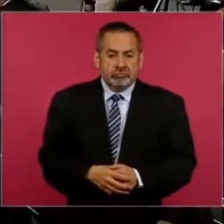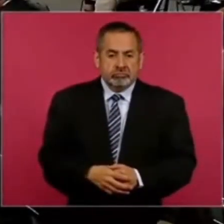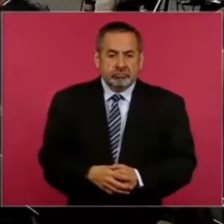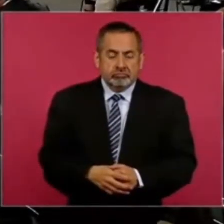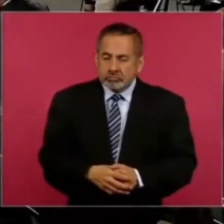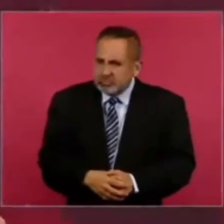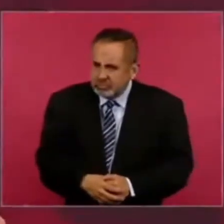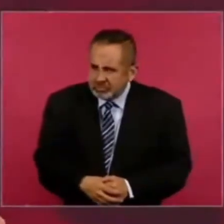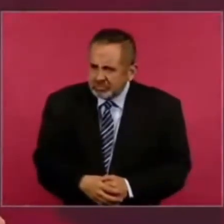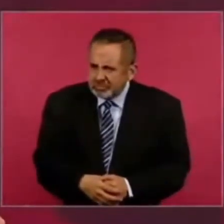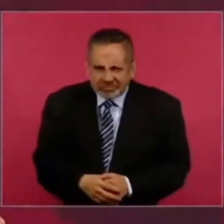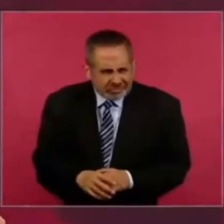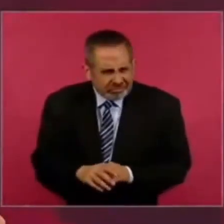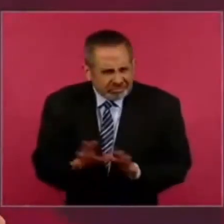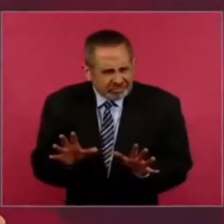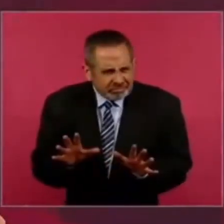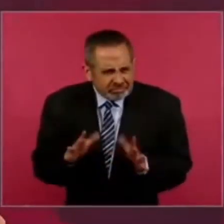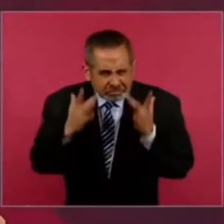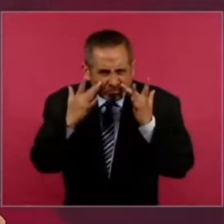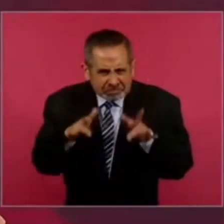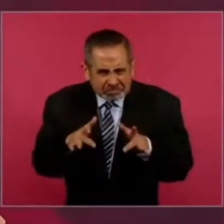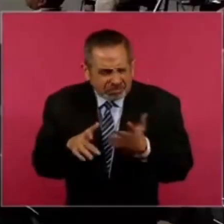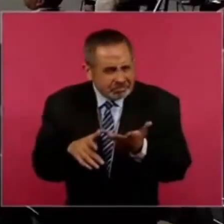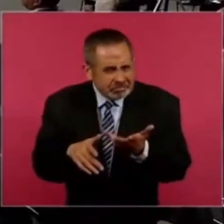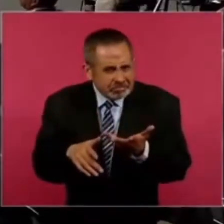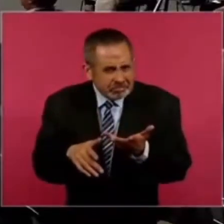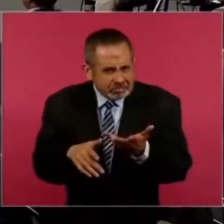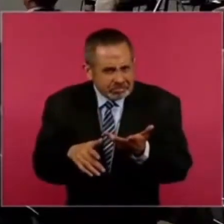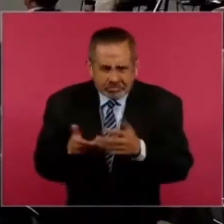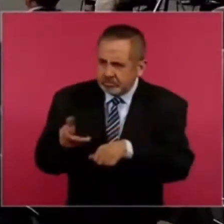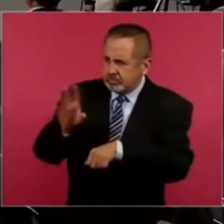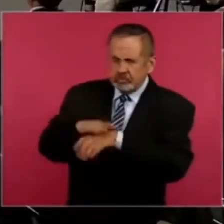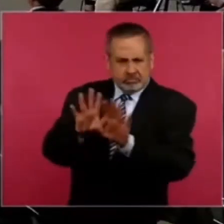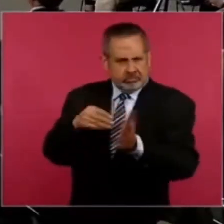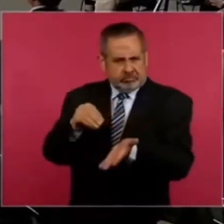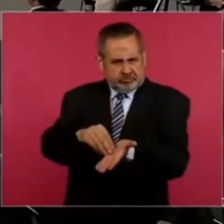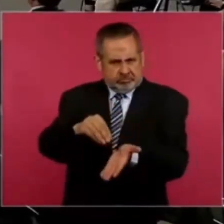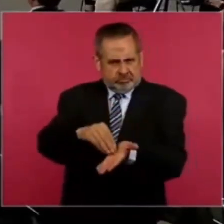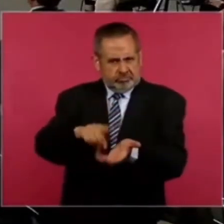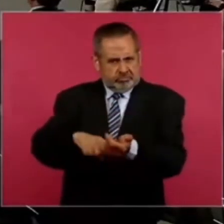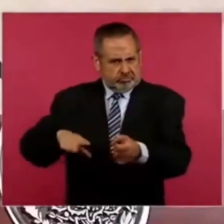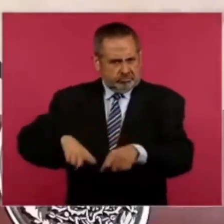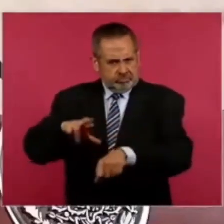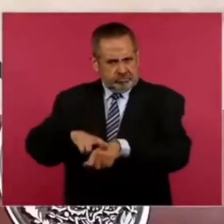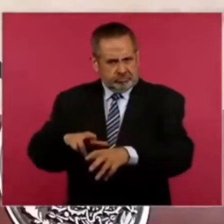¿ya no está? Sí. No, pero todavía está de gobernador.